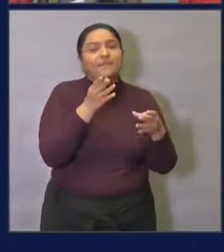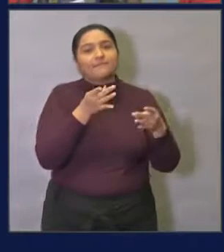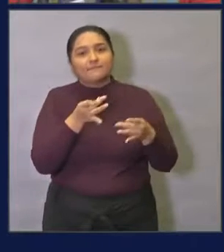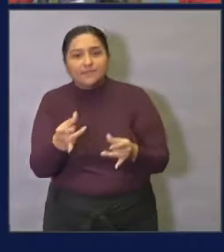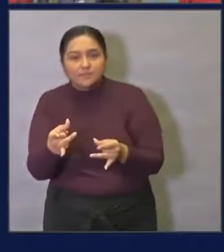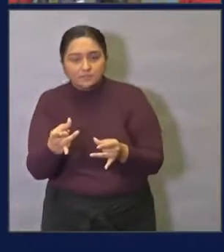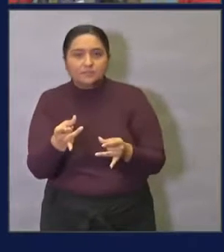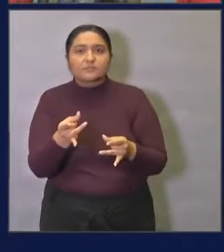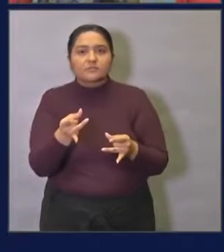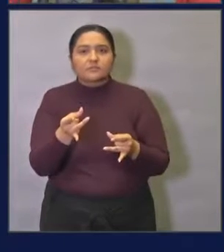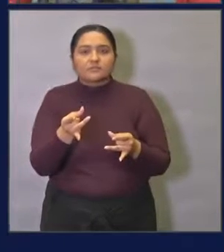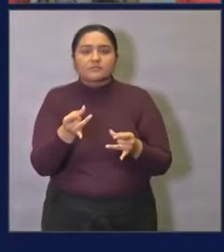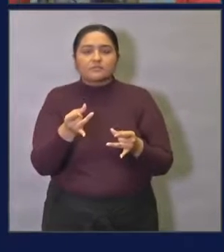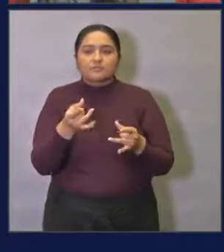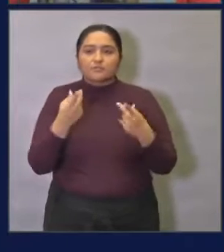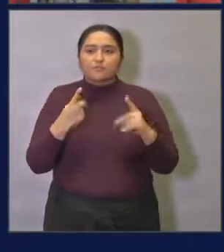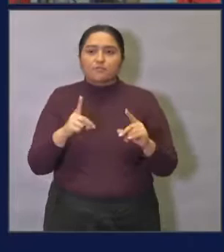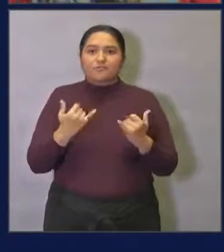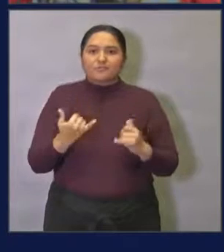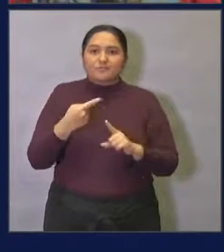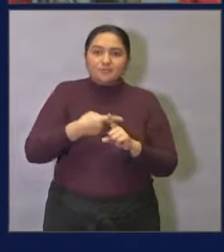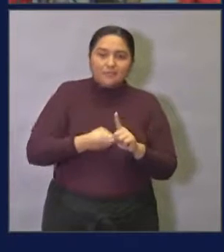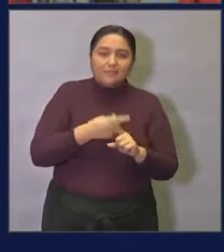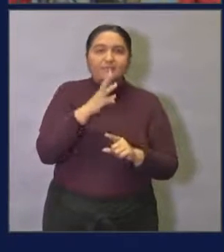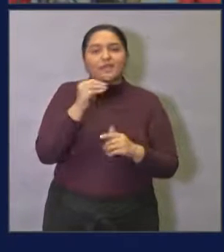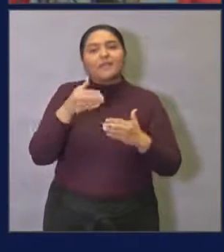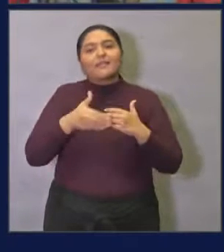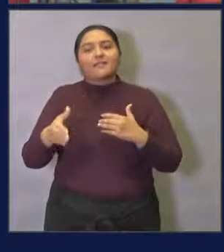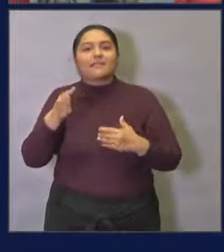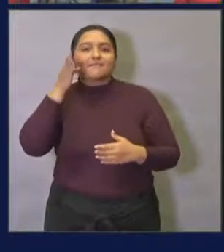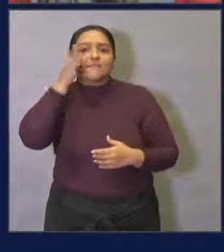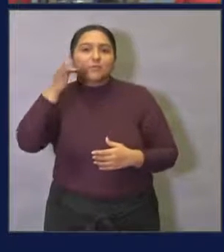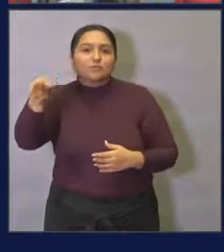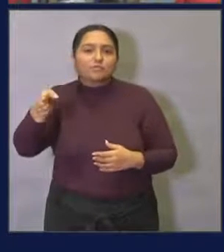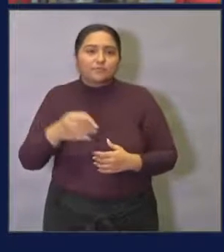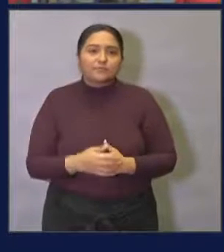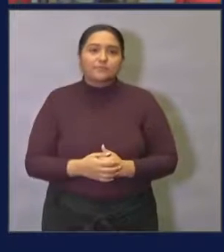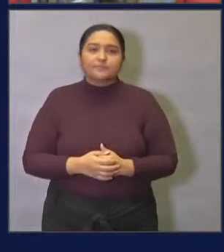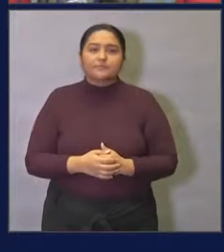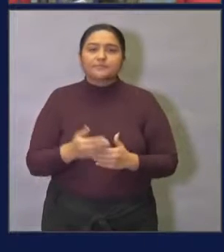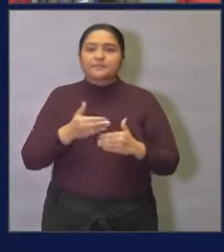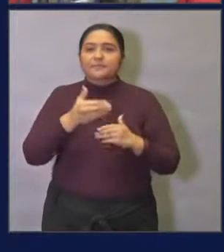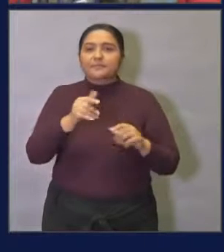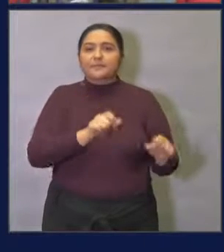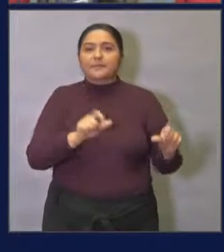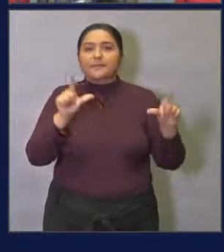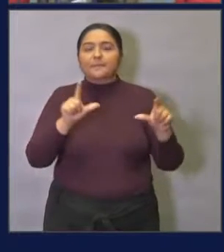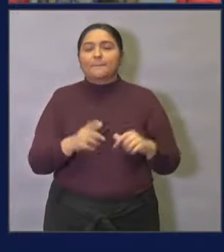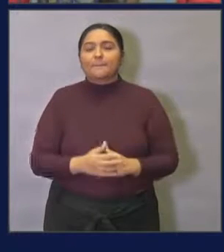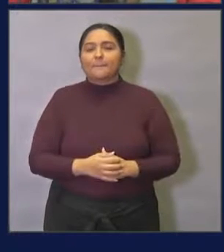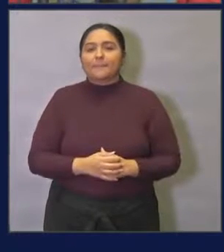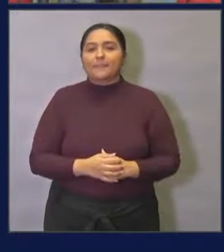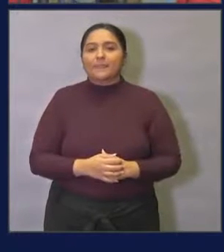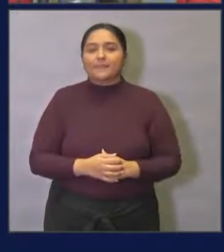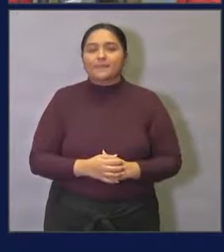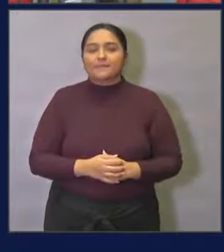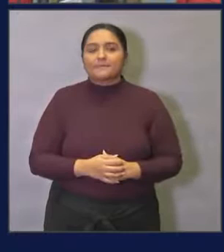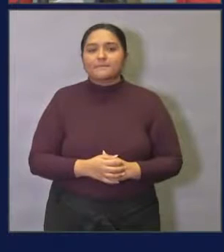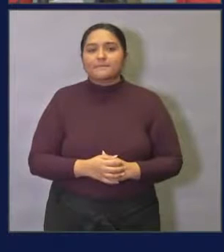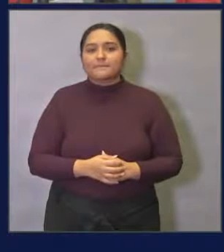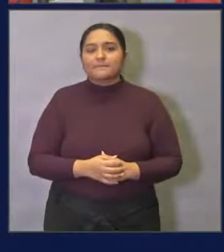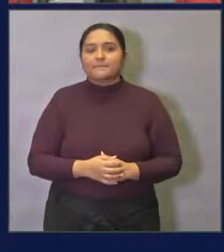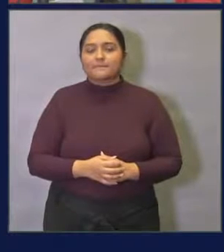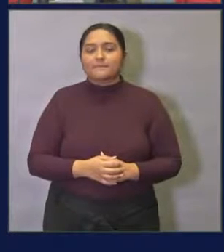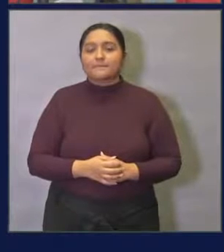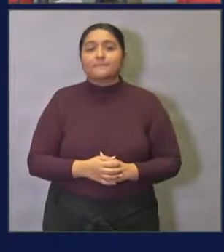y durante este mes y en los futuros meses. Next slide, please. Aunque la llegada